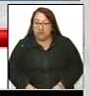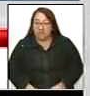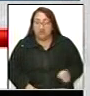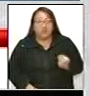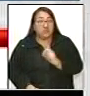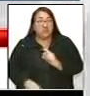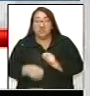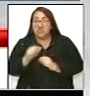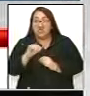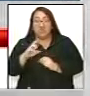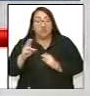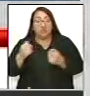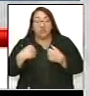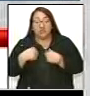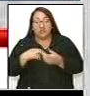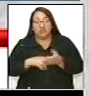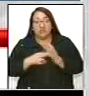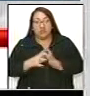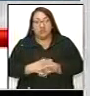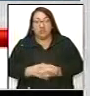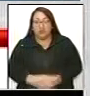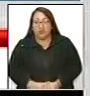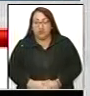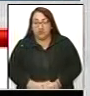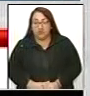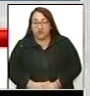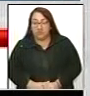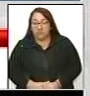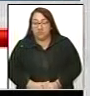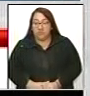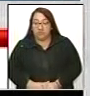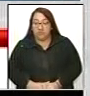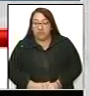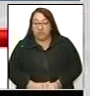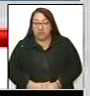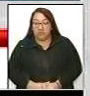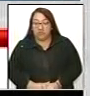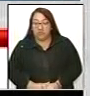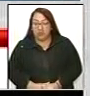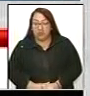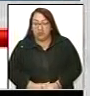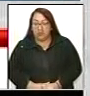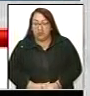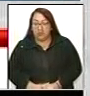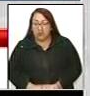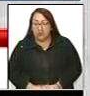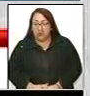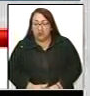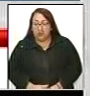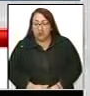si es que no tienen, digamos, el software, la licencia del